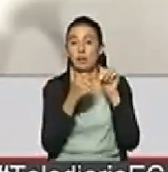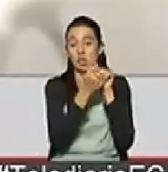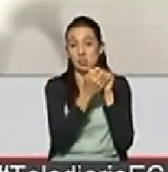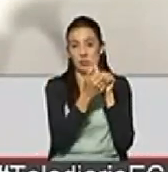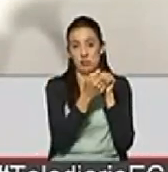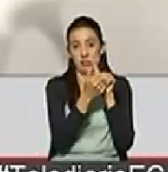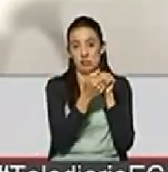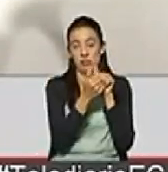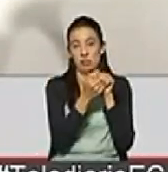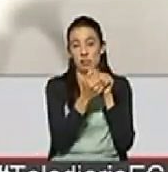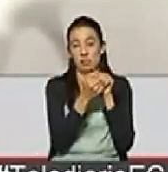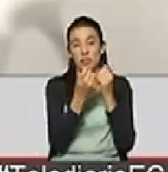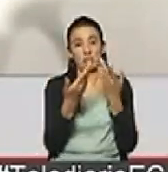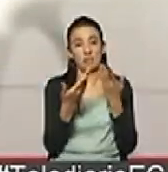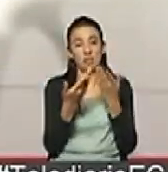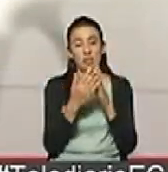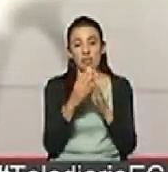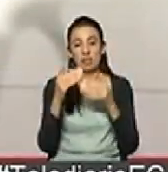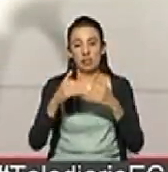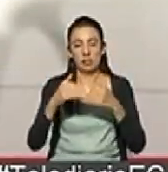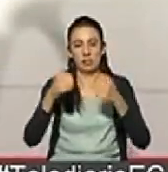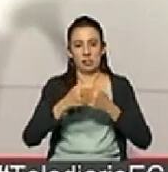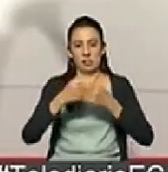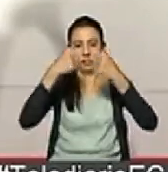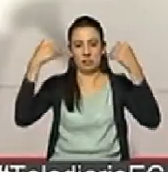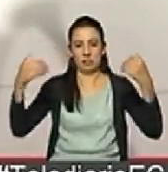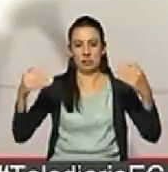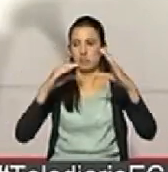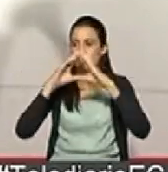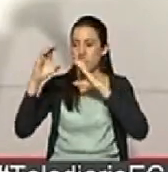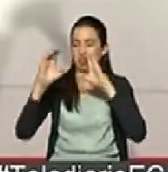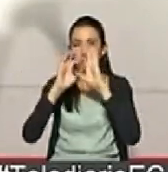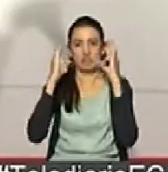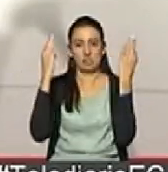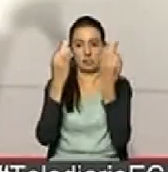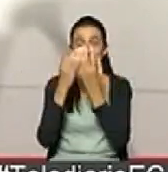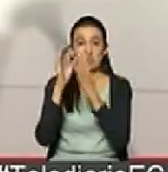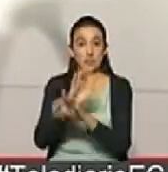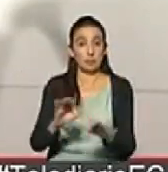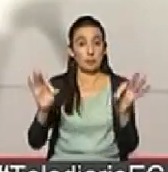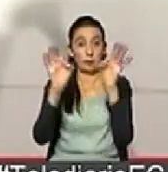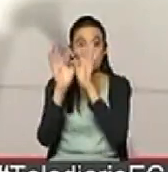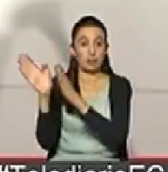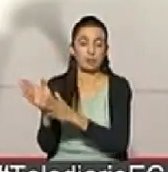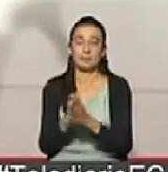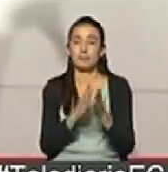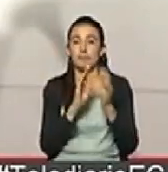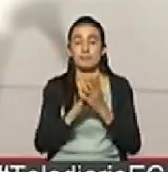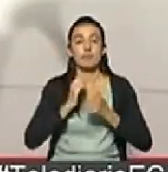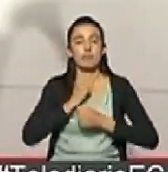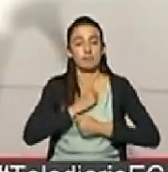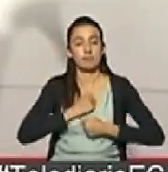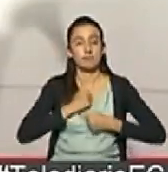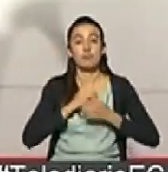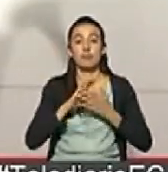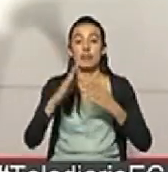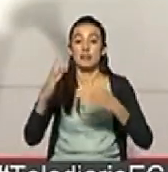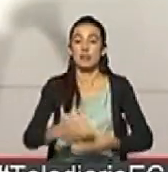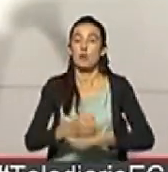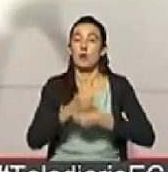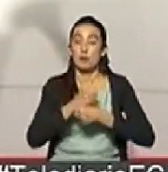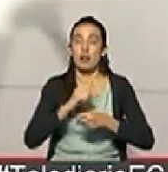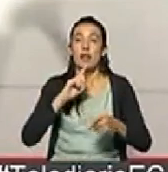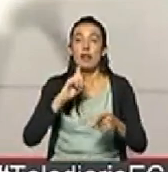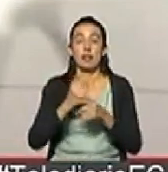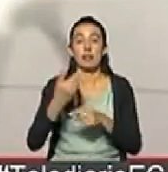un teléfono celular, pero nos estamos separando en la comunicación. Entonces es importante dar siempre la afectividad, seguridad, que los